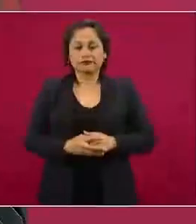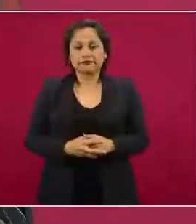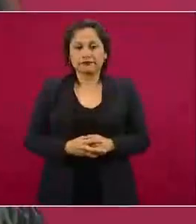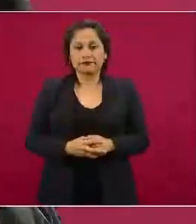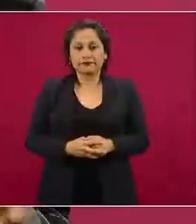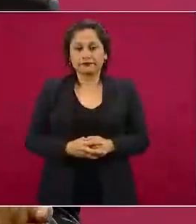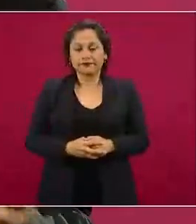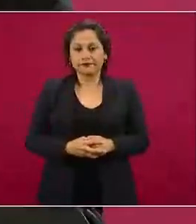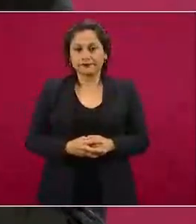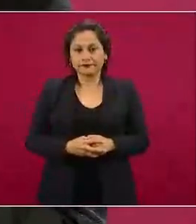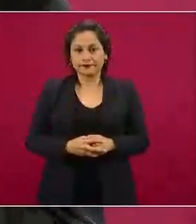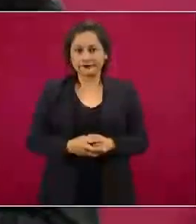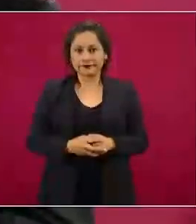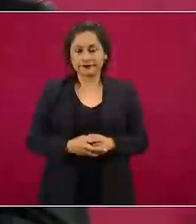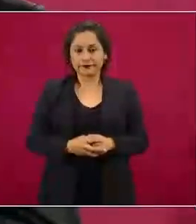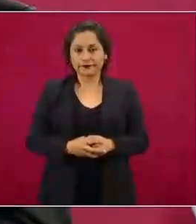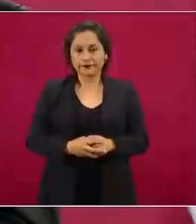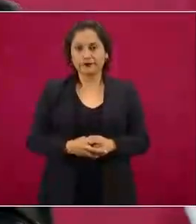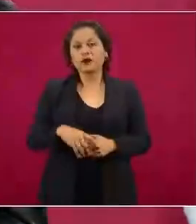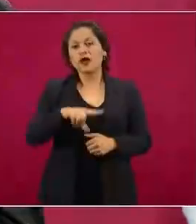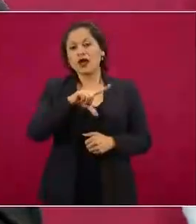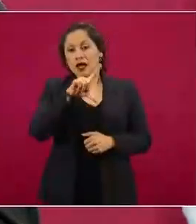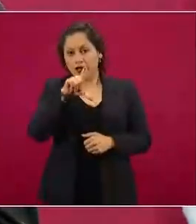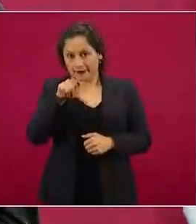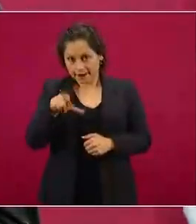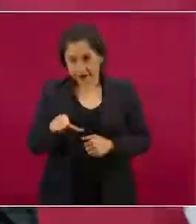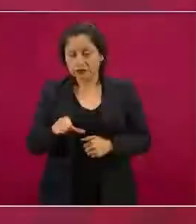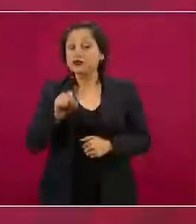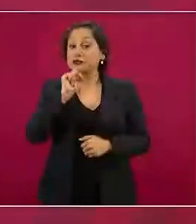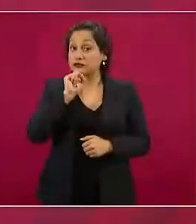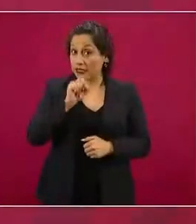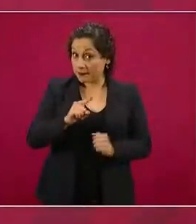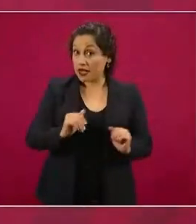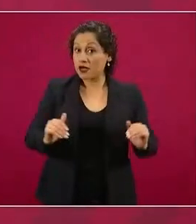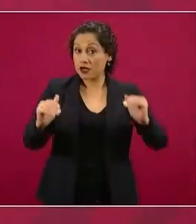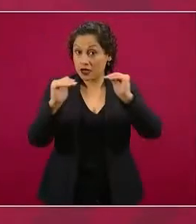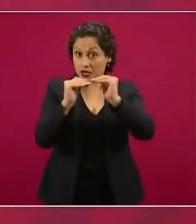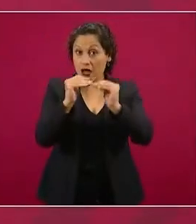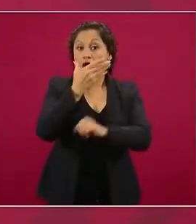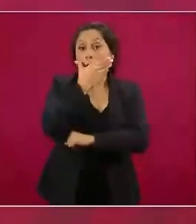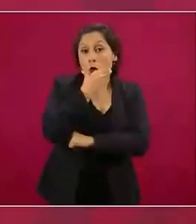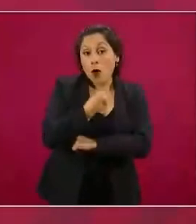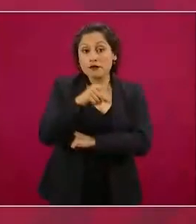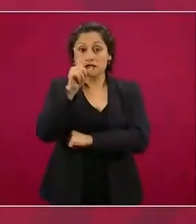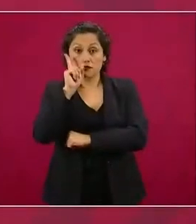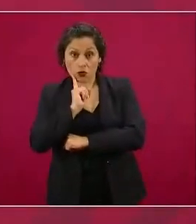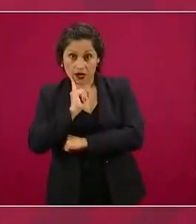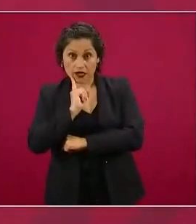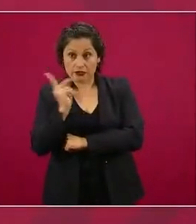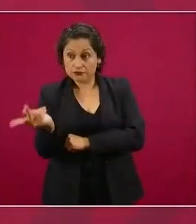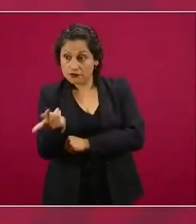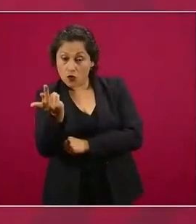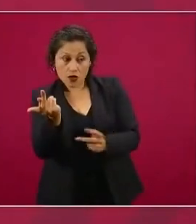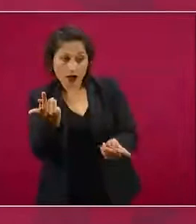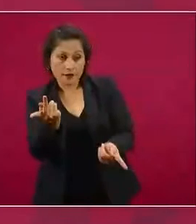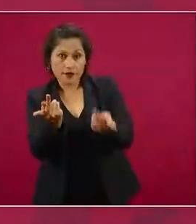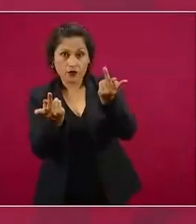Luego tienen que ser mujeres y hombres, porque sí hay diferencias